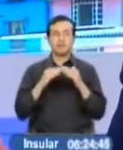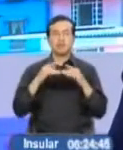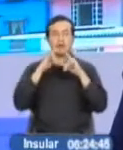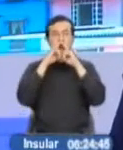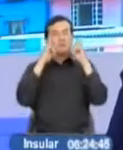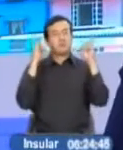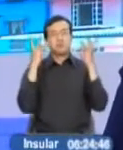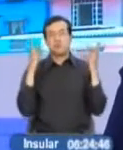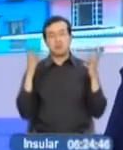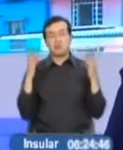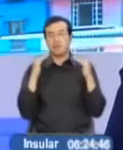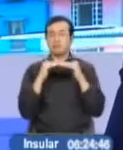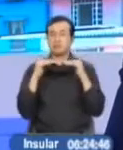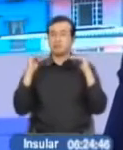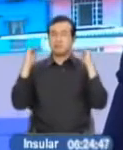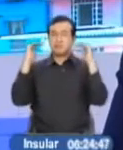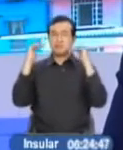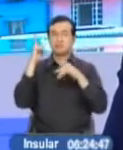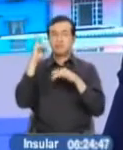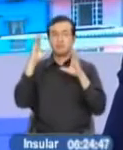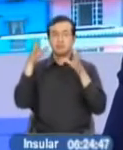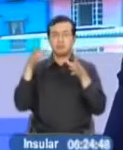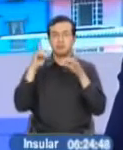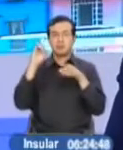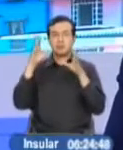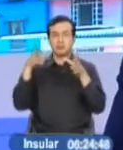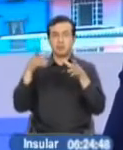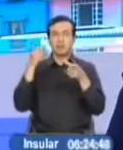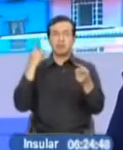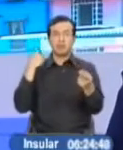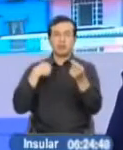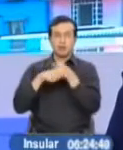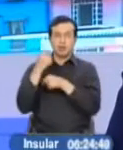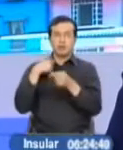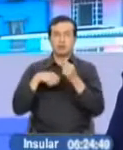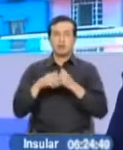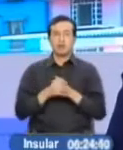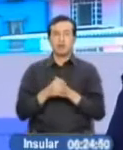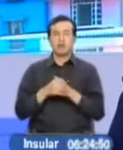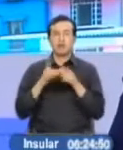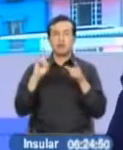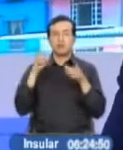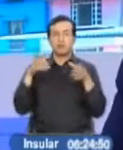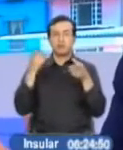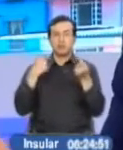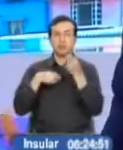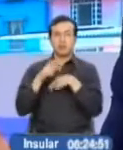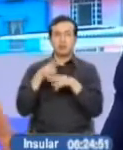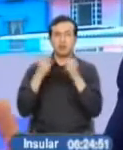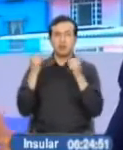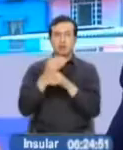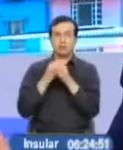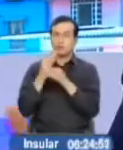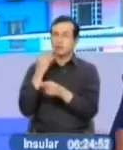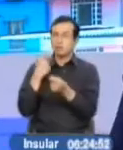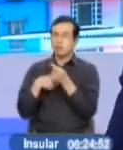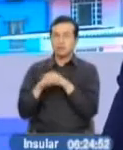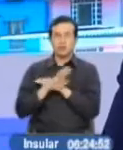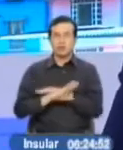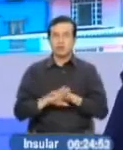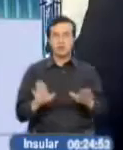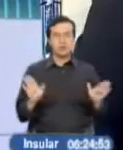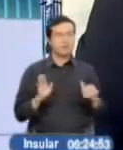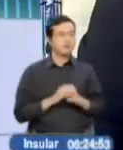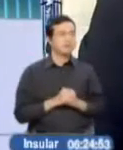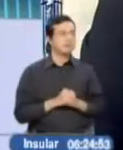es un condominio, y un departamento fue vendido al exfuncionario. Eso es todo lo que